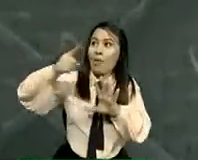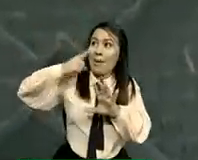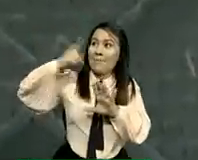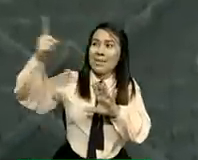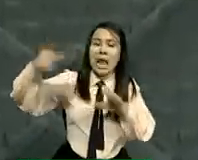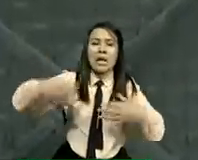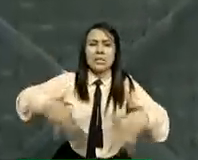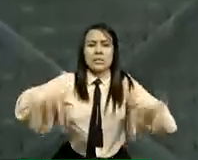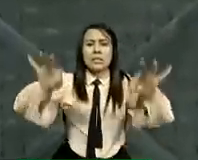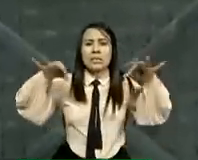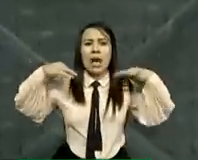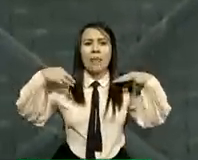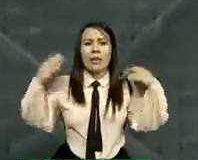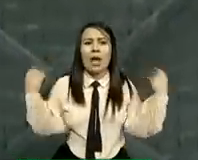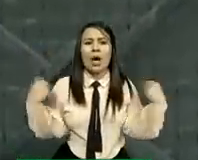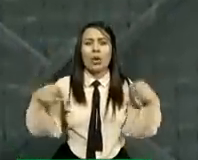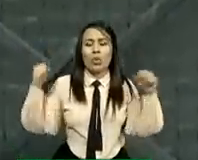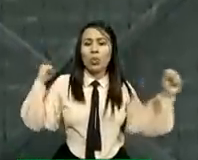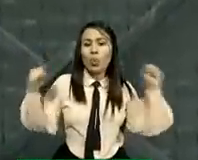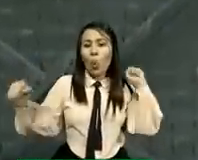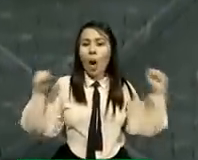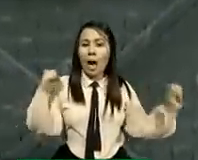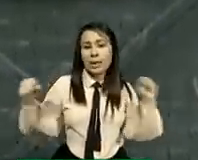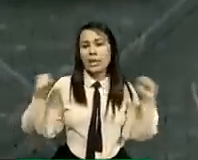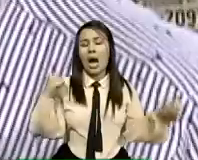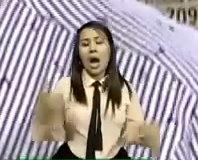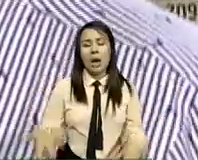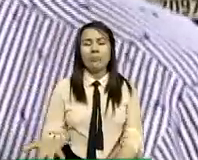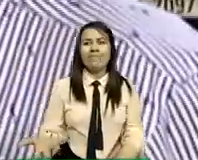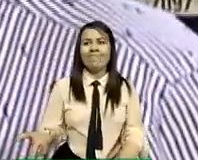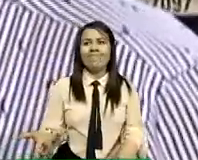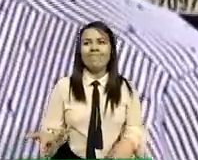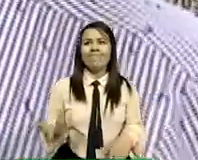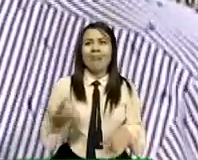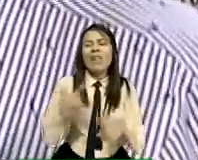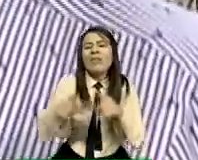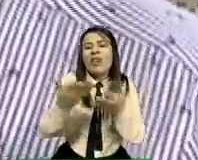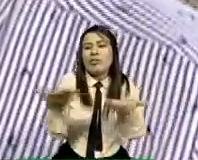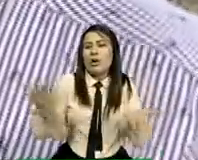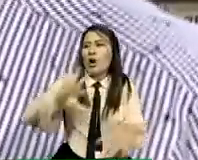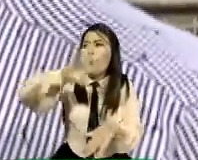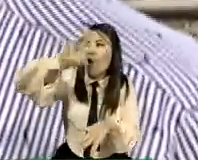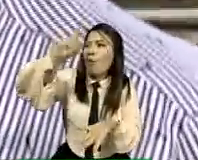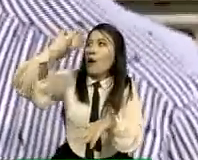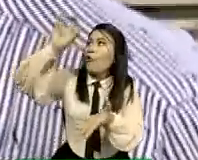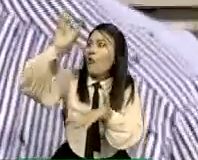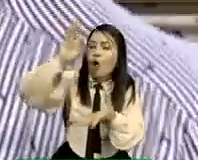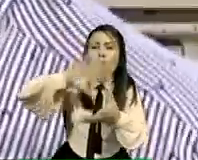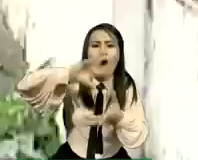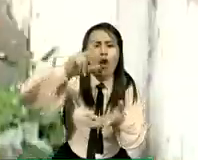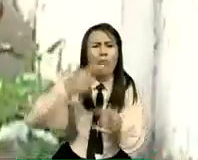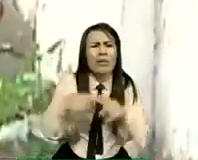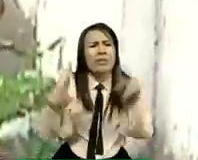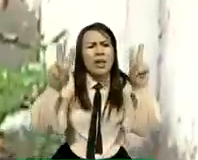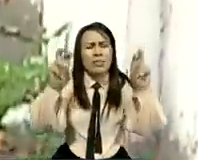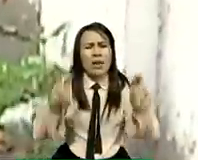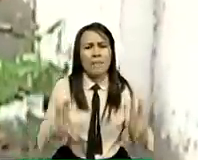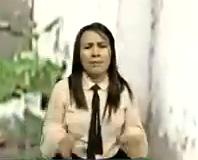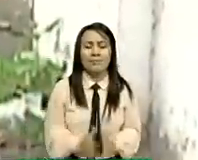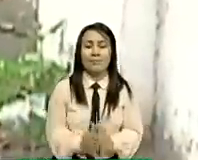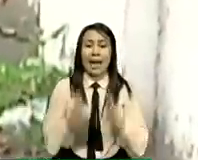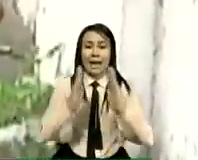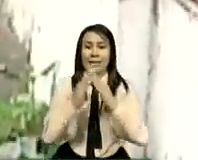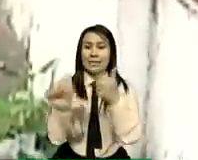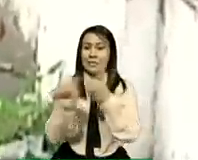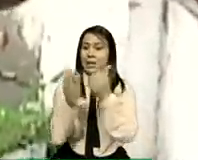sábanas, toalla, todo. Esto ya tiene años, pero ahora ya se va pasando de abusivo. Antes se metían de noche, ahora se meten desde el día. Por ejemplo, en la casa de acá